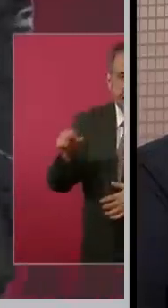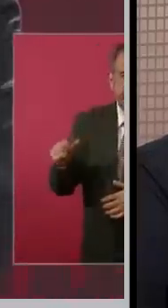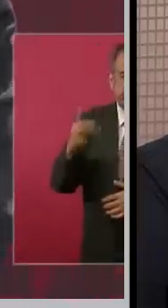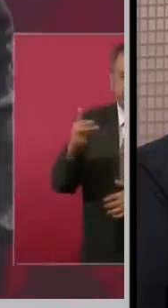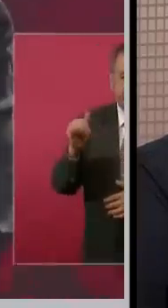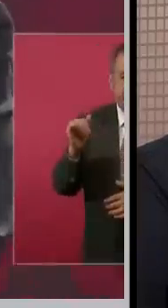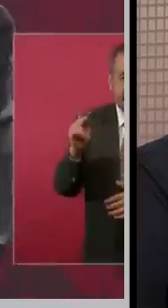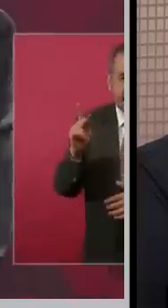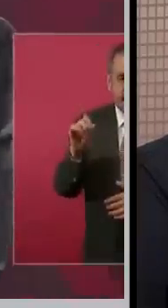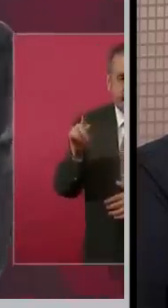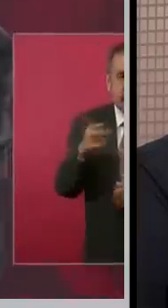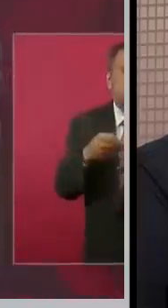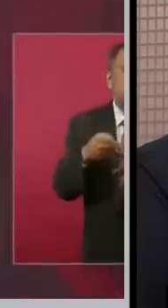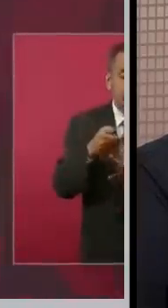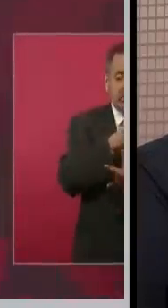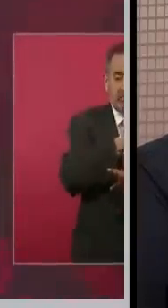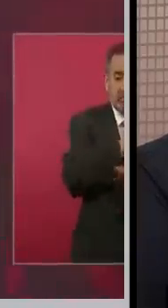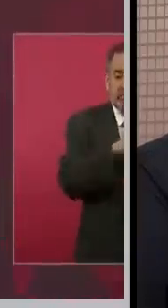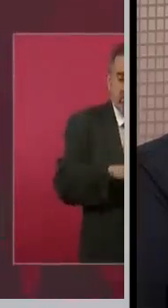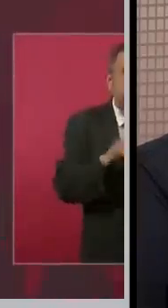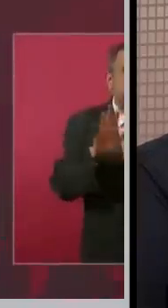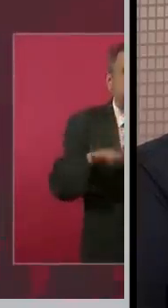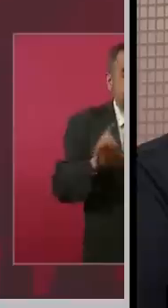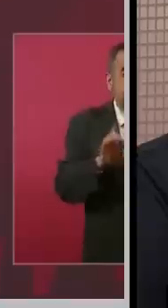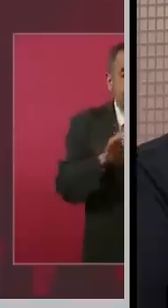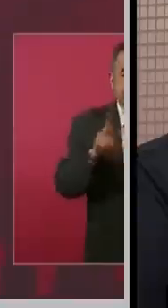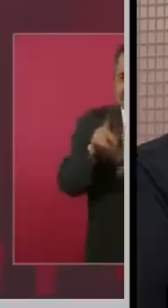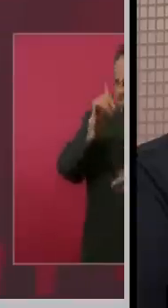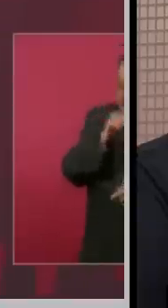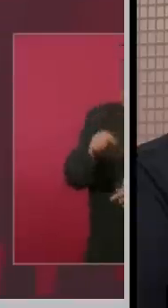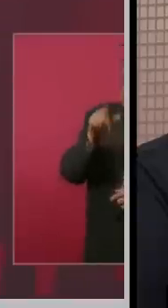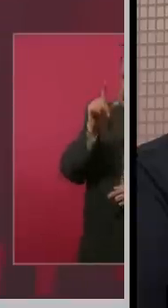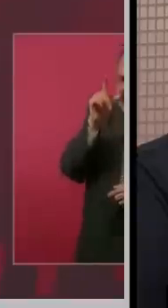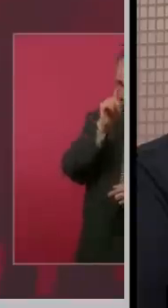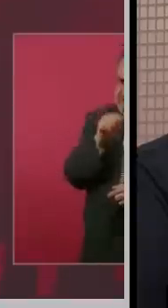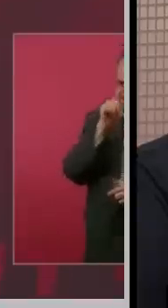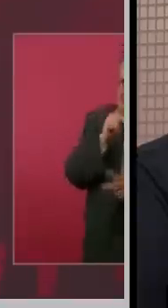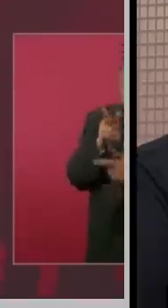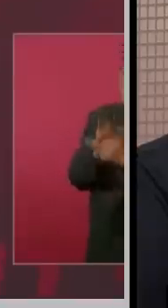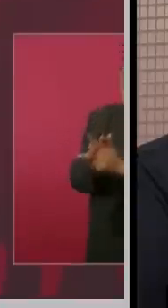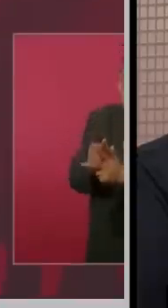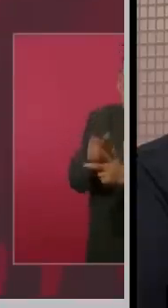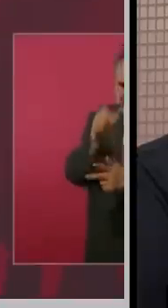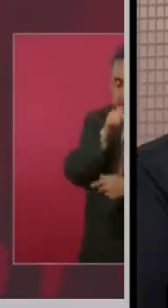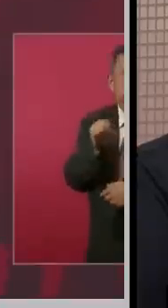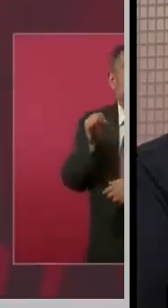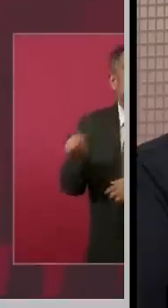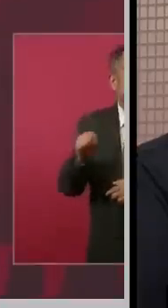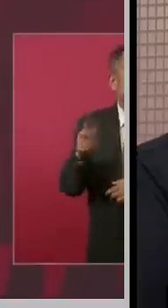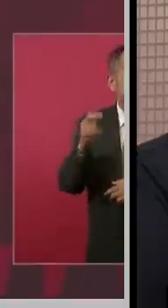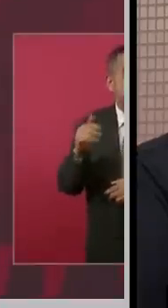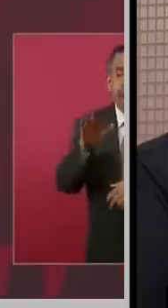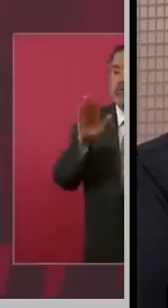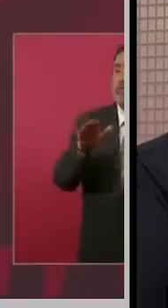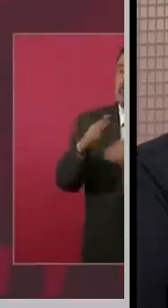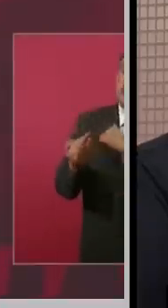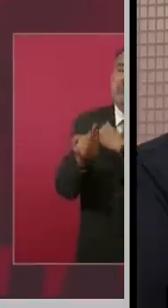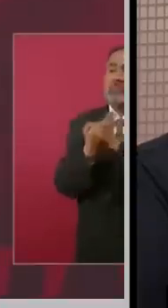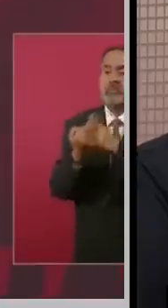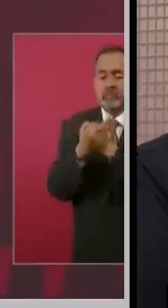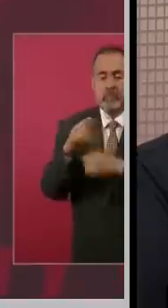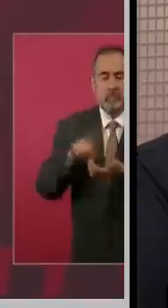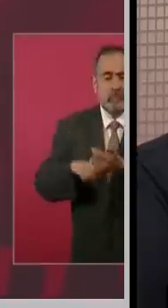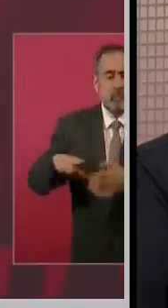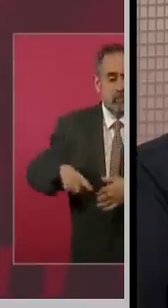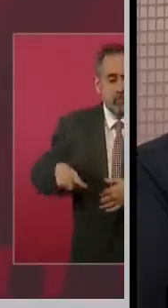señor Hipólito Mora. Ya habían ocurrido atentados, había pedido la protección del